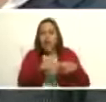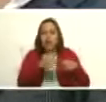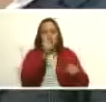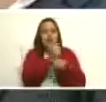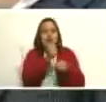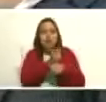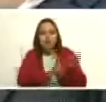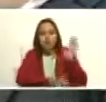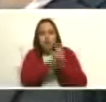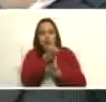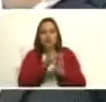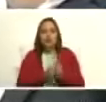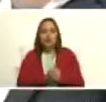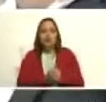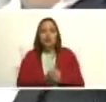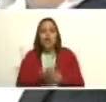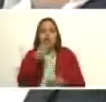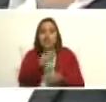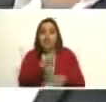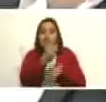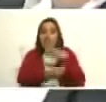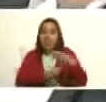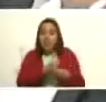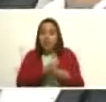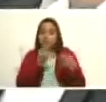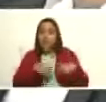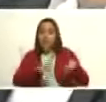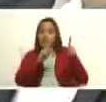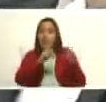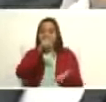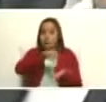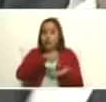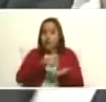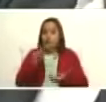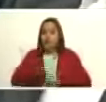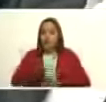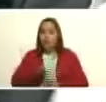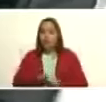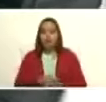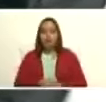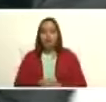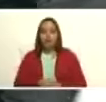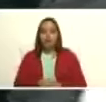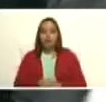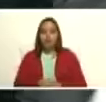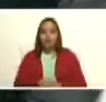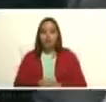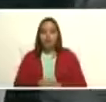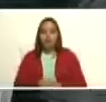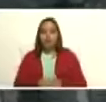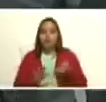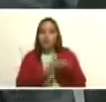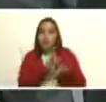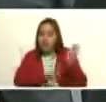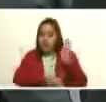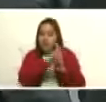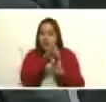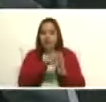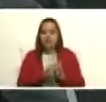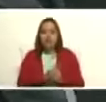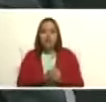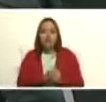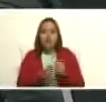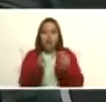magnitudes tiene que ocupar un espacio fundamental, protagónico en la producción, en